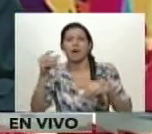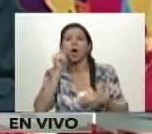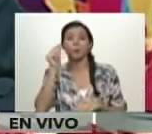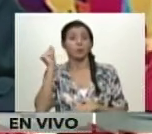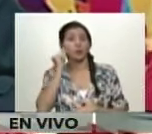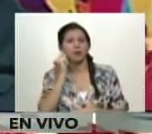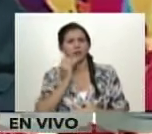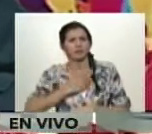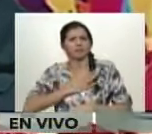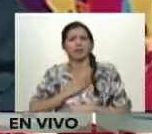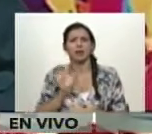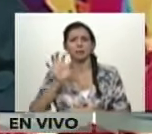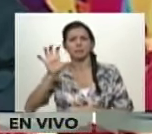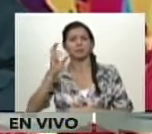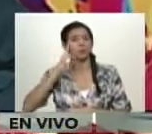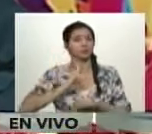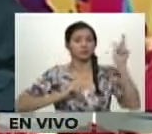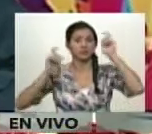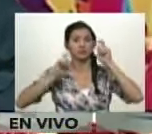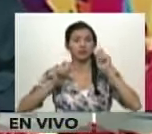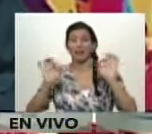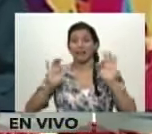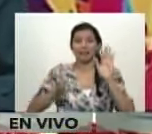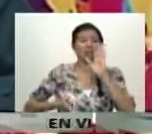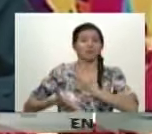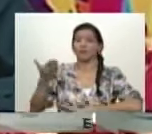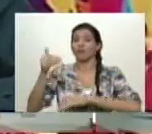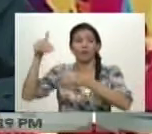patriotas, bolivarianos y chavistas que no salieron a votar,